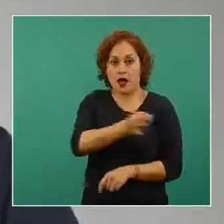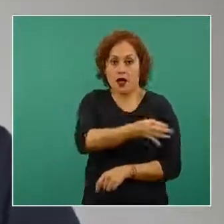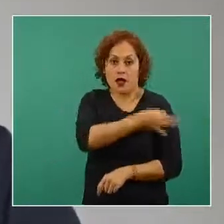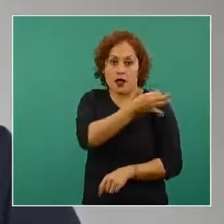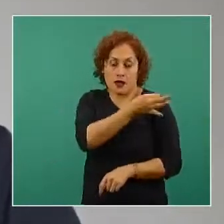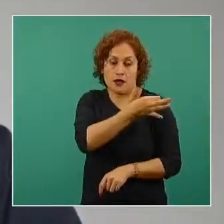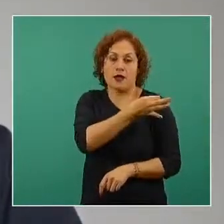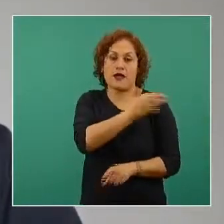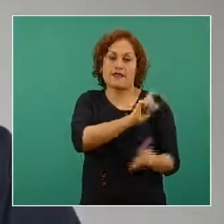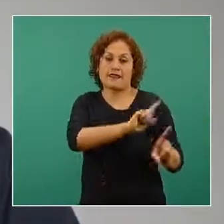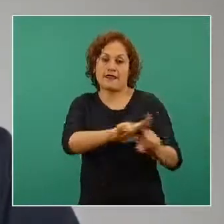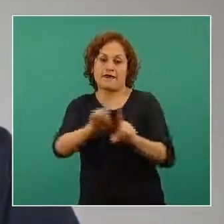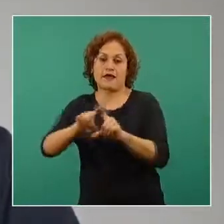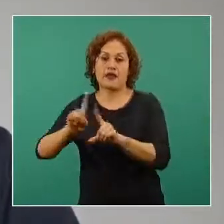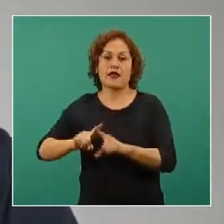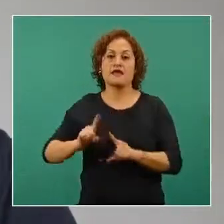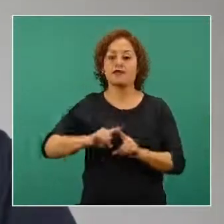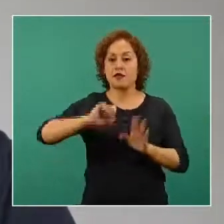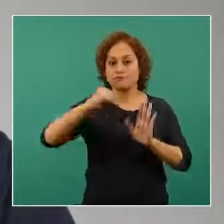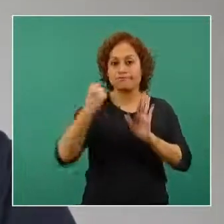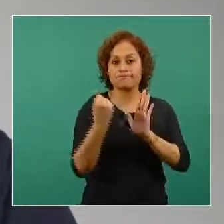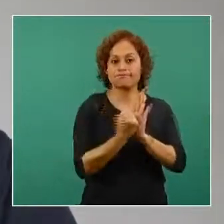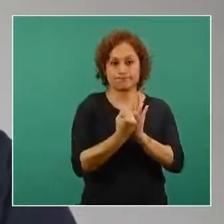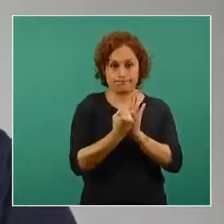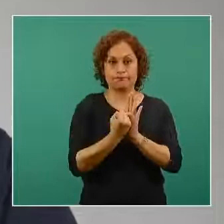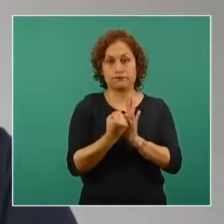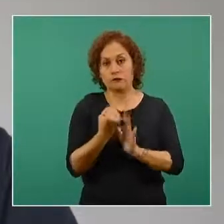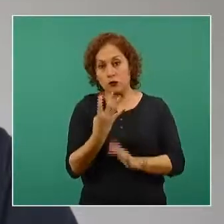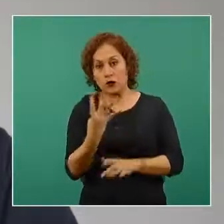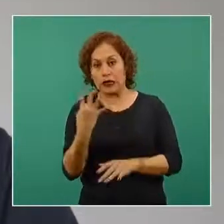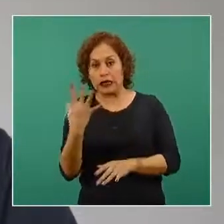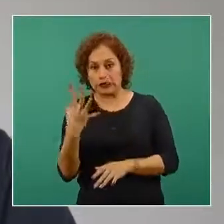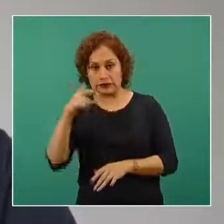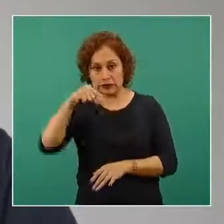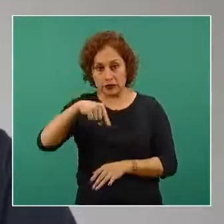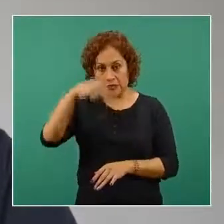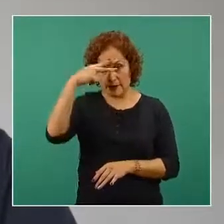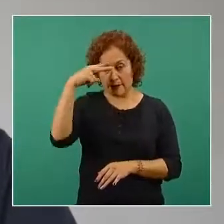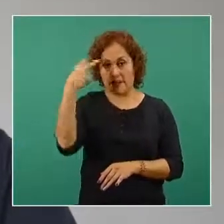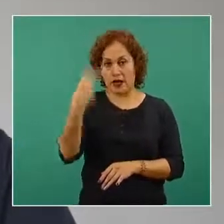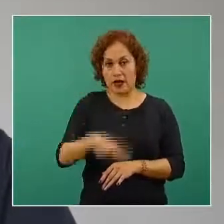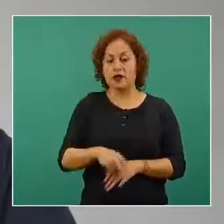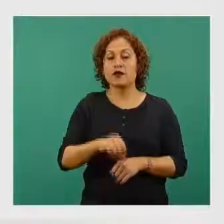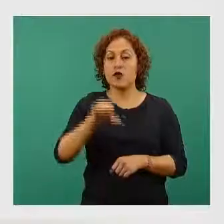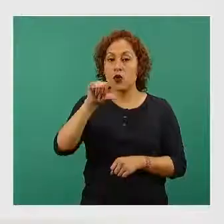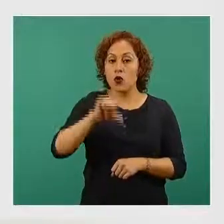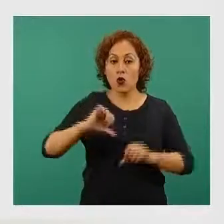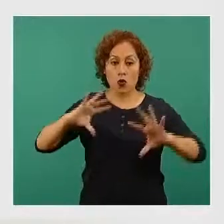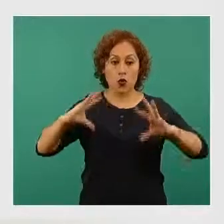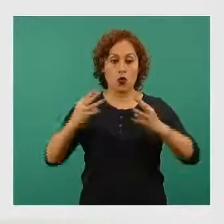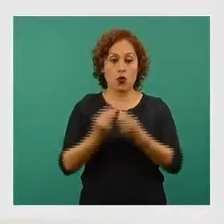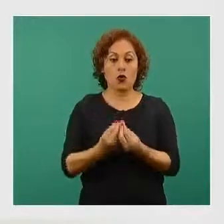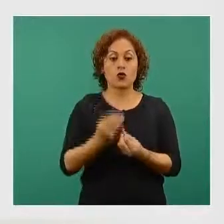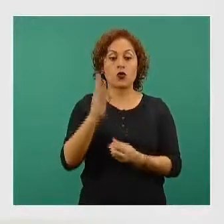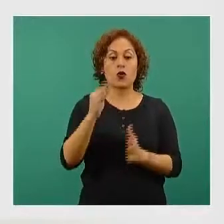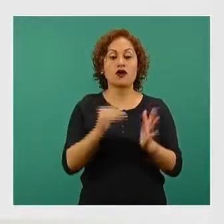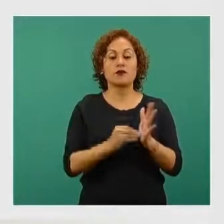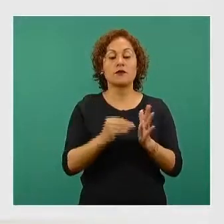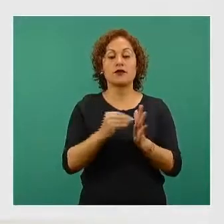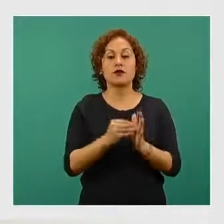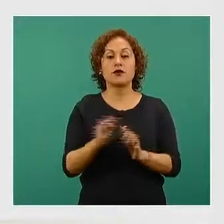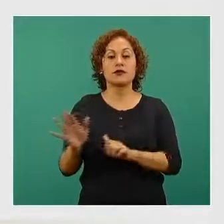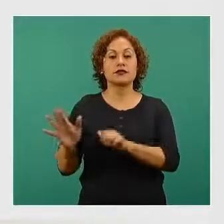marcas de vacunas que hasta el momento tenemos en México. Al día de hoy continuamos con los